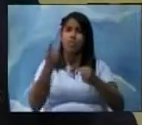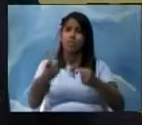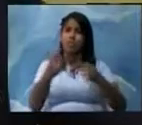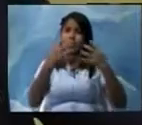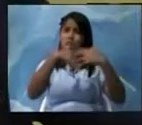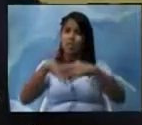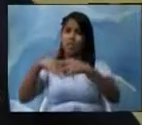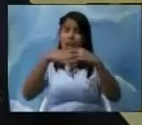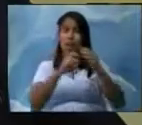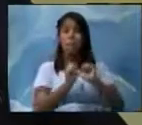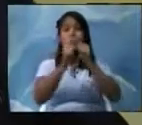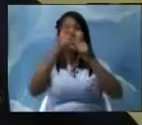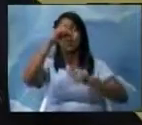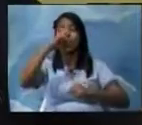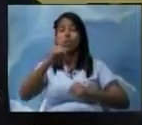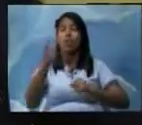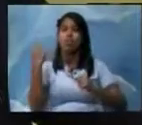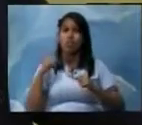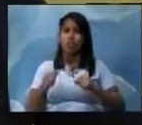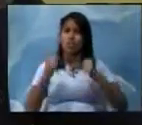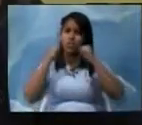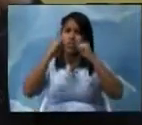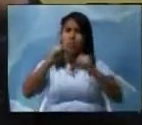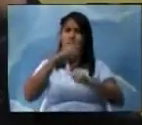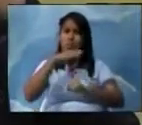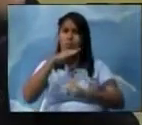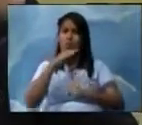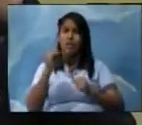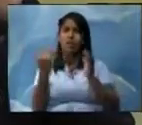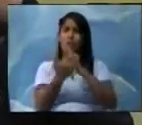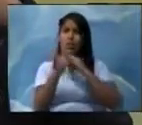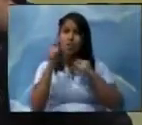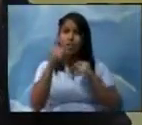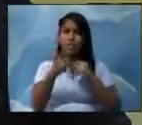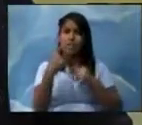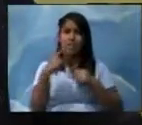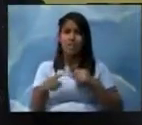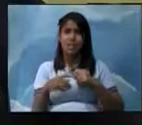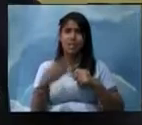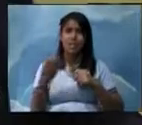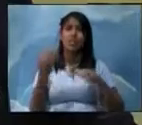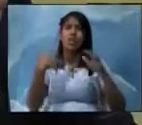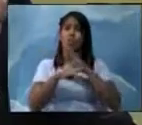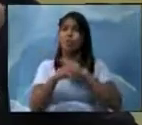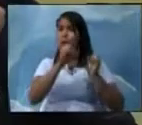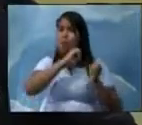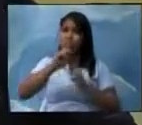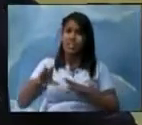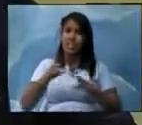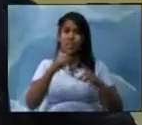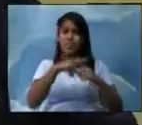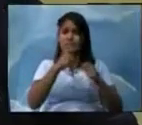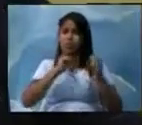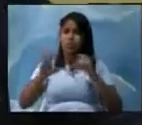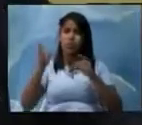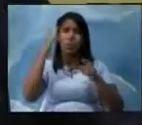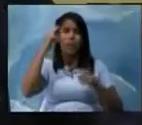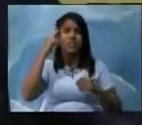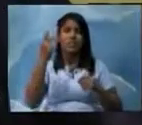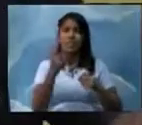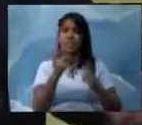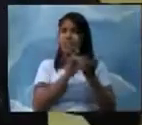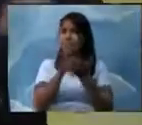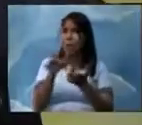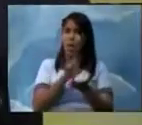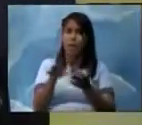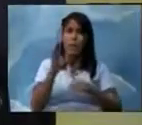que comenzando el año tiene una semblante Anza de León contra usted diciéndole te voy a votar tú vas a saber que te voy